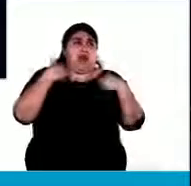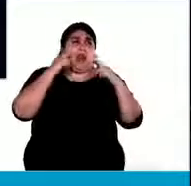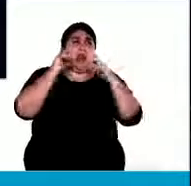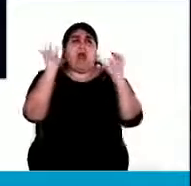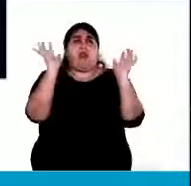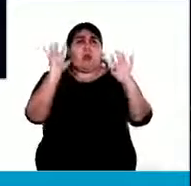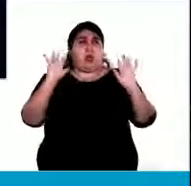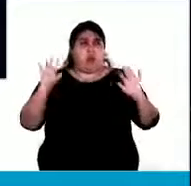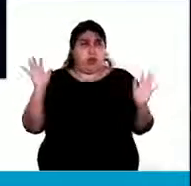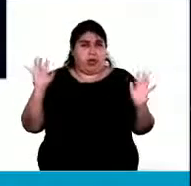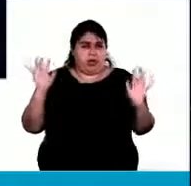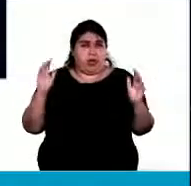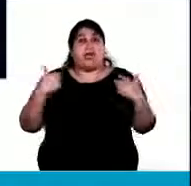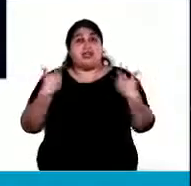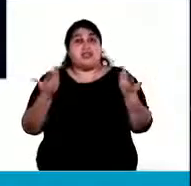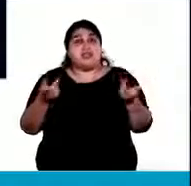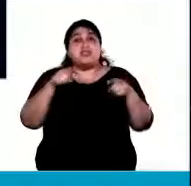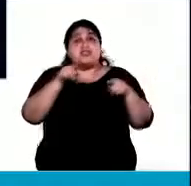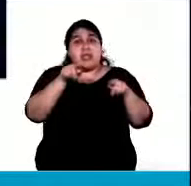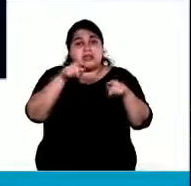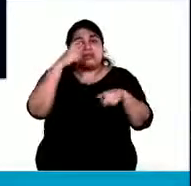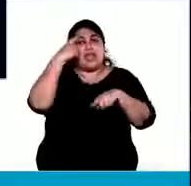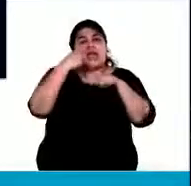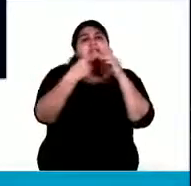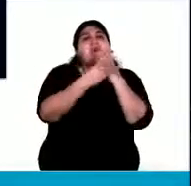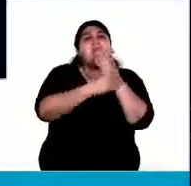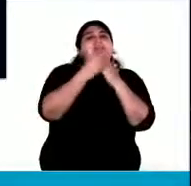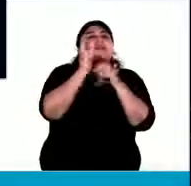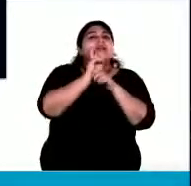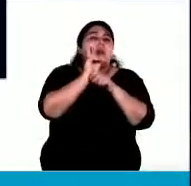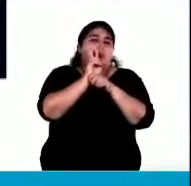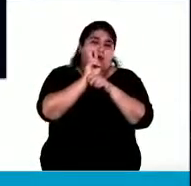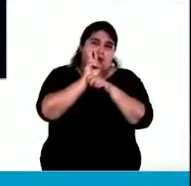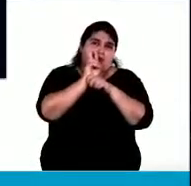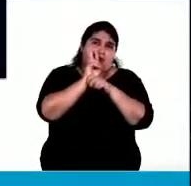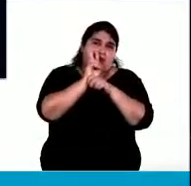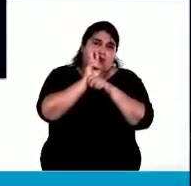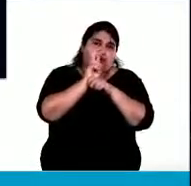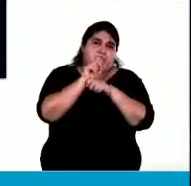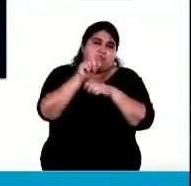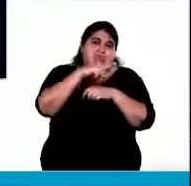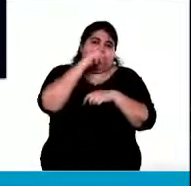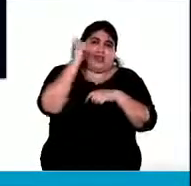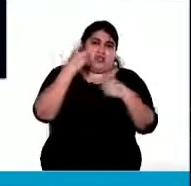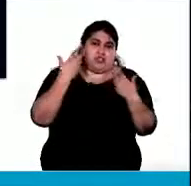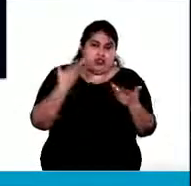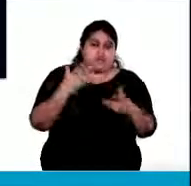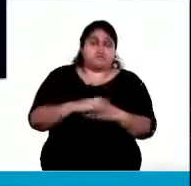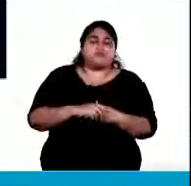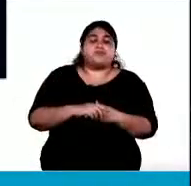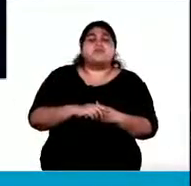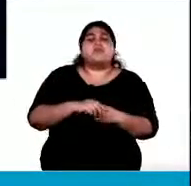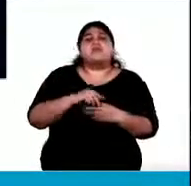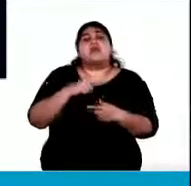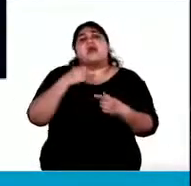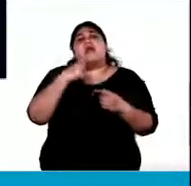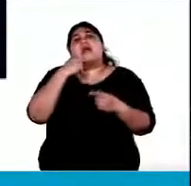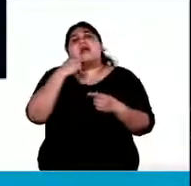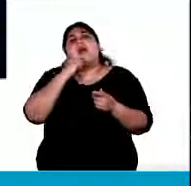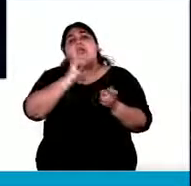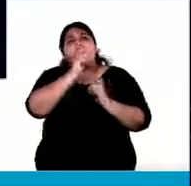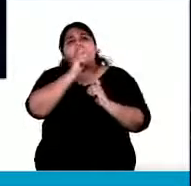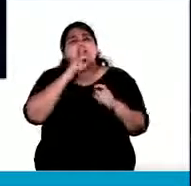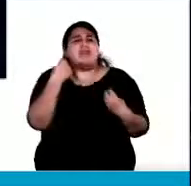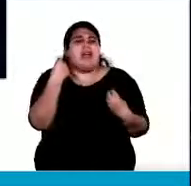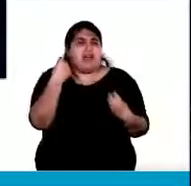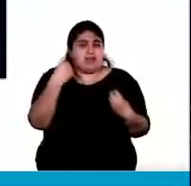la convocatoria. Pero bueno, ex ministra de Seguridad de la Nación. Decía un periodista que había